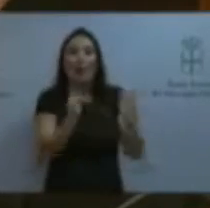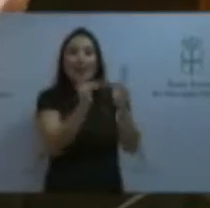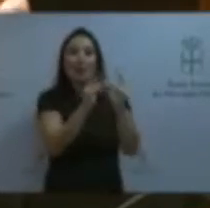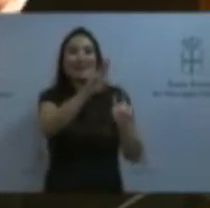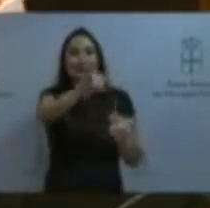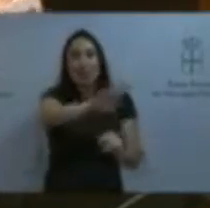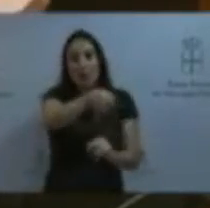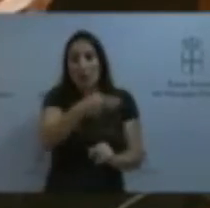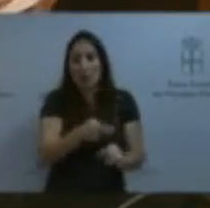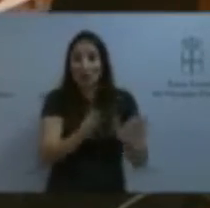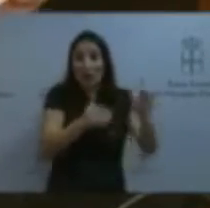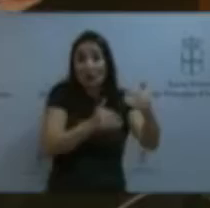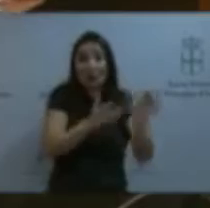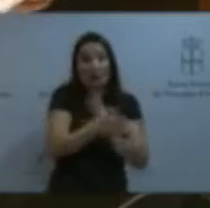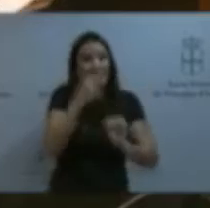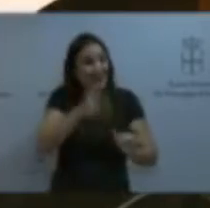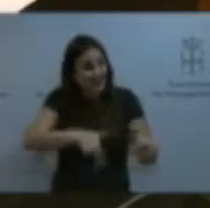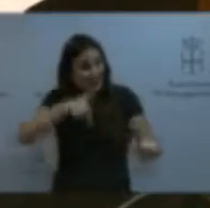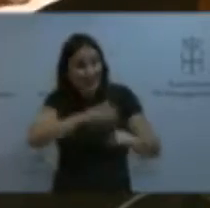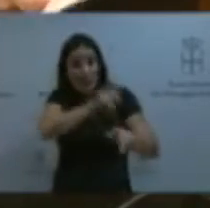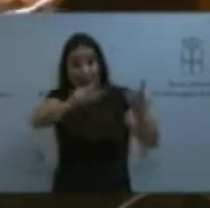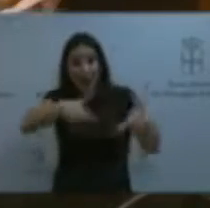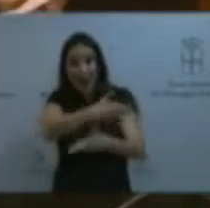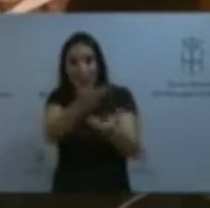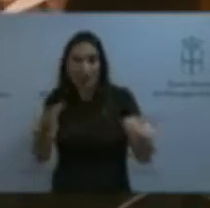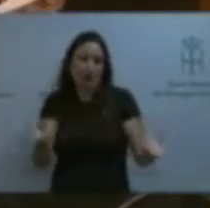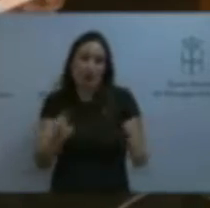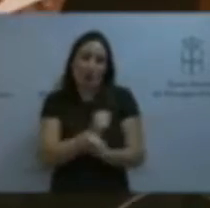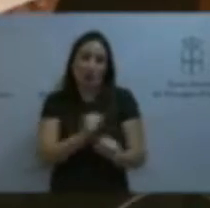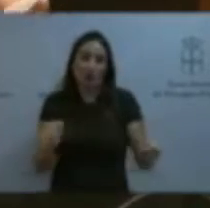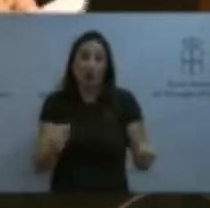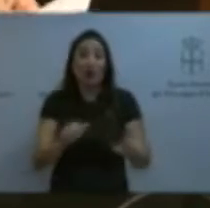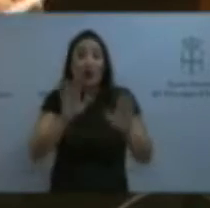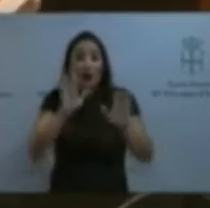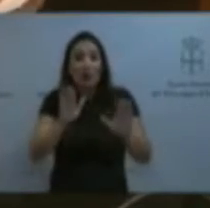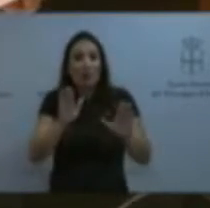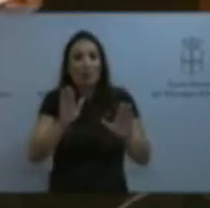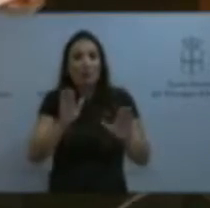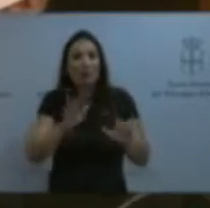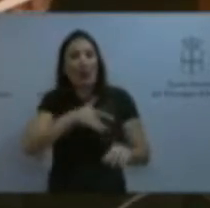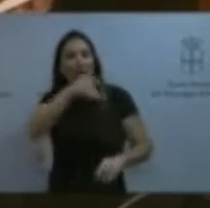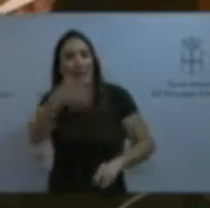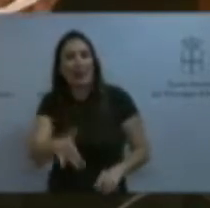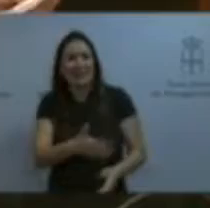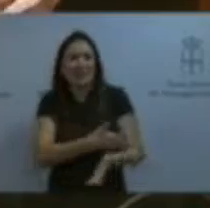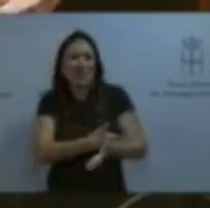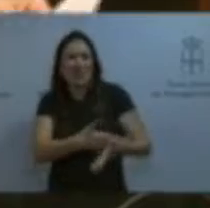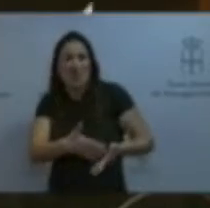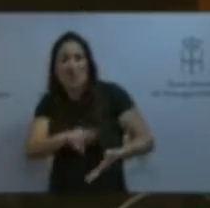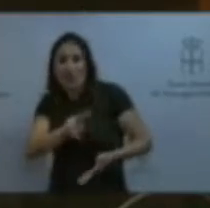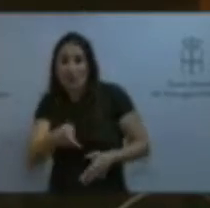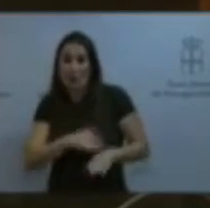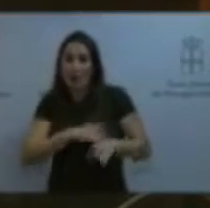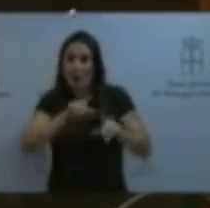habitación sea mucho interés general para los mineros que no pueden acceder, ¿no? Perdonaron cientos de miles de euros a un promotor privado